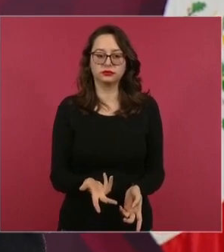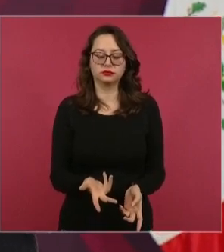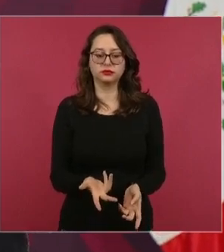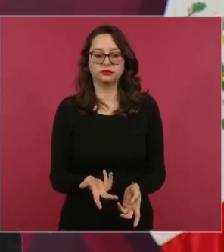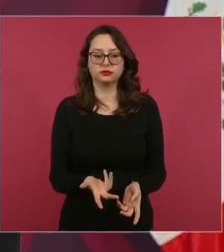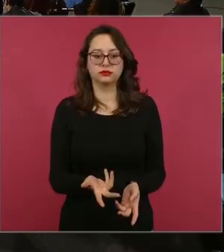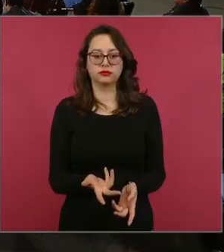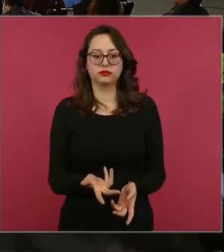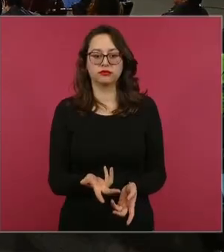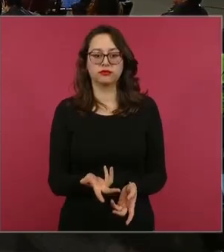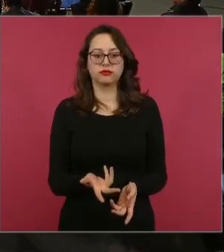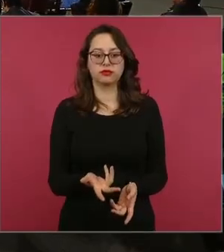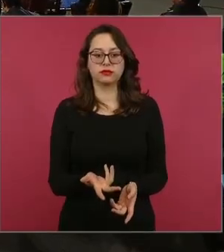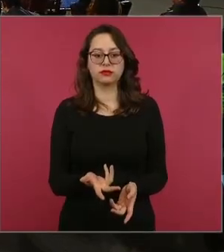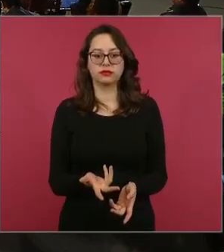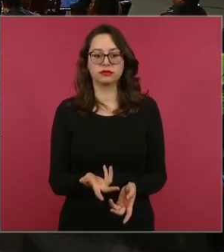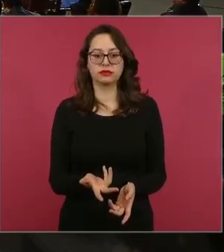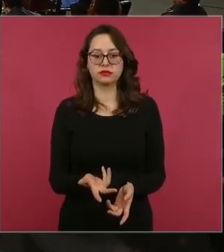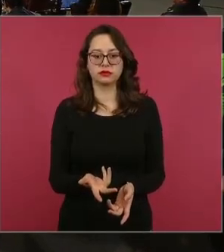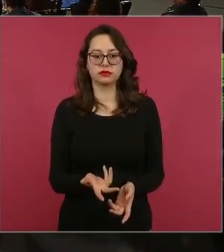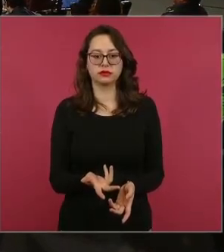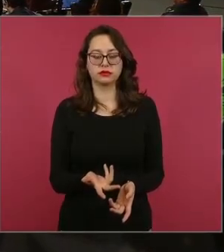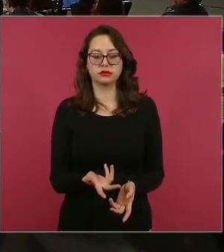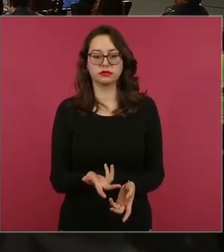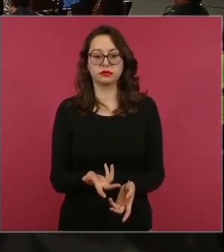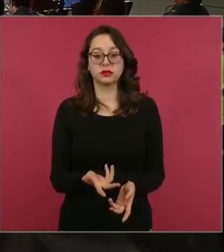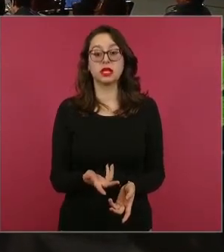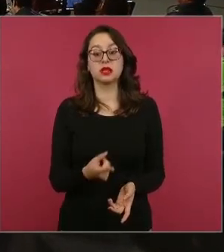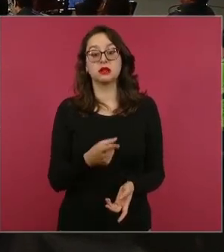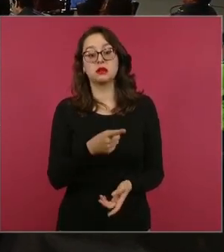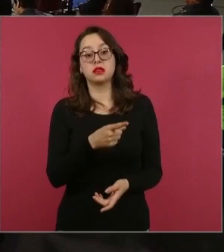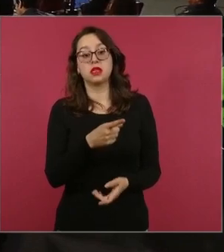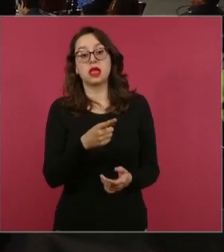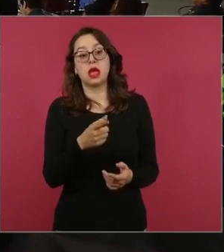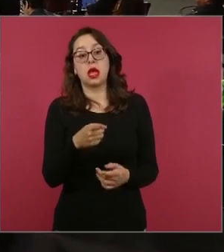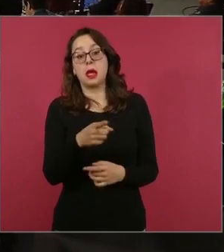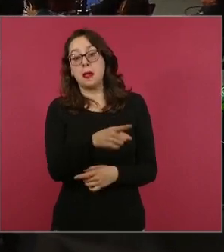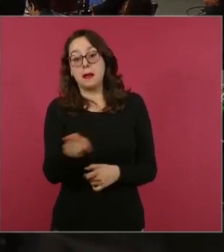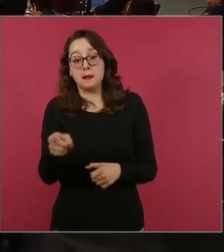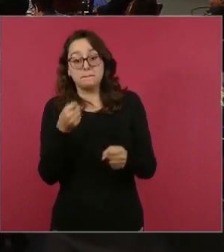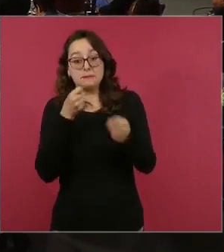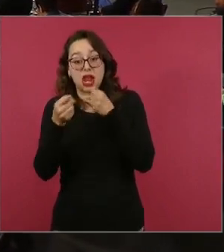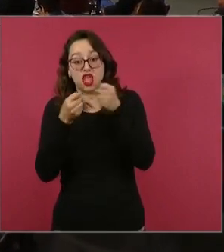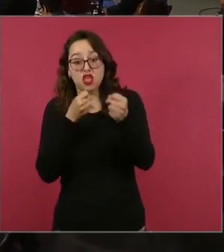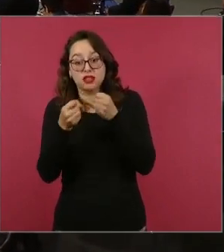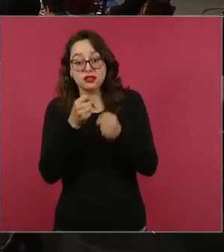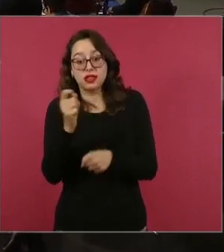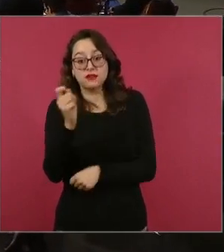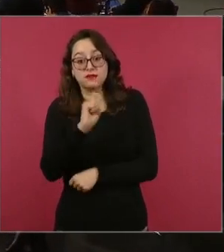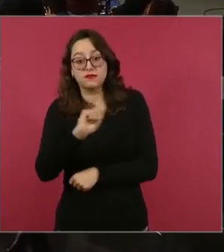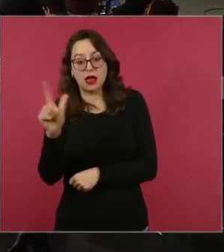eh los periodistas famosos pues no